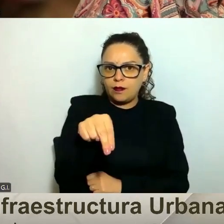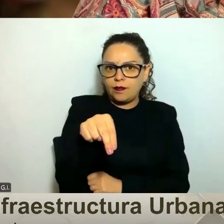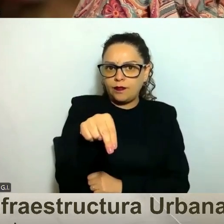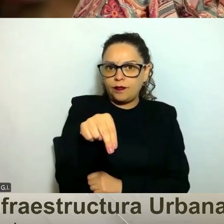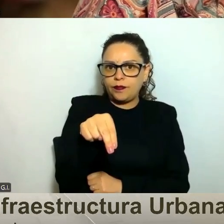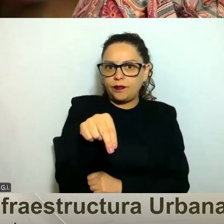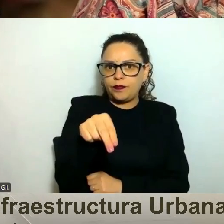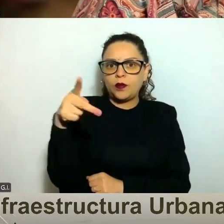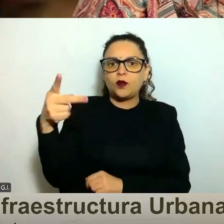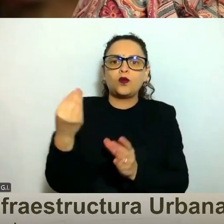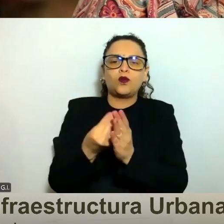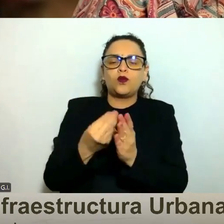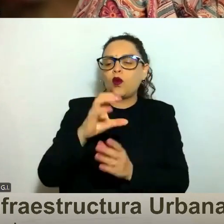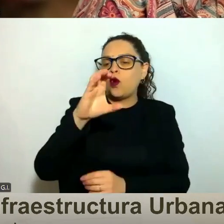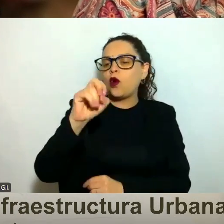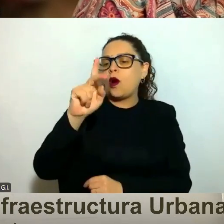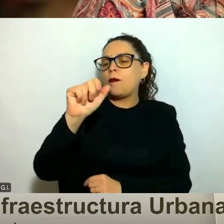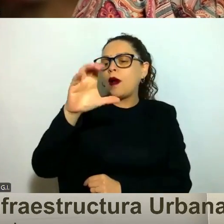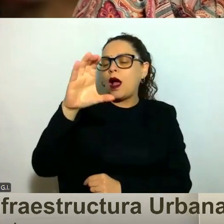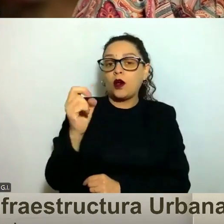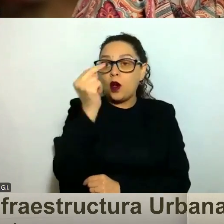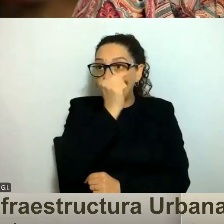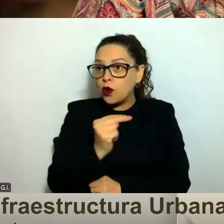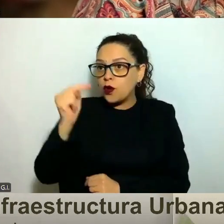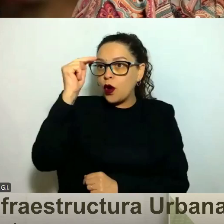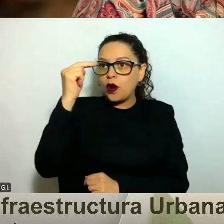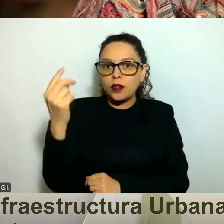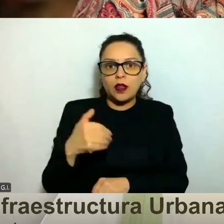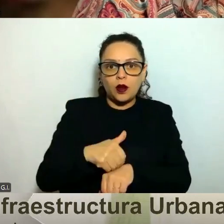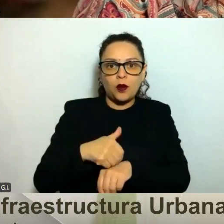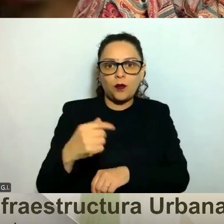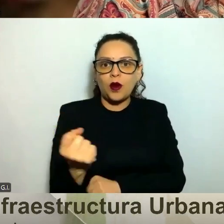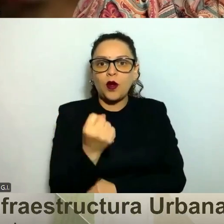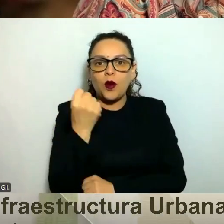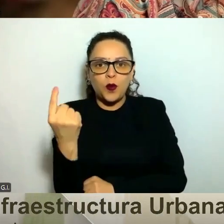de la Copaco, de Norte 1, en la cual realiza manifestaciones